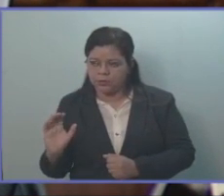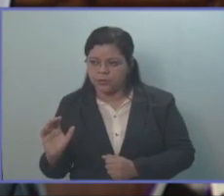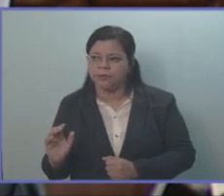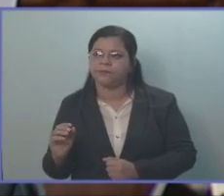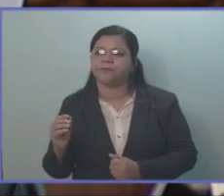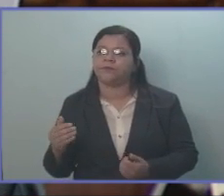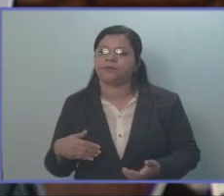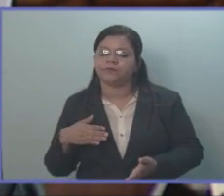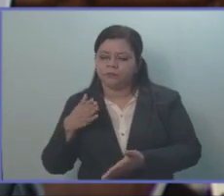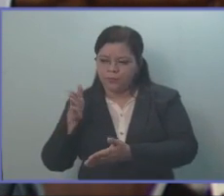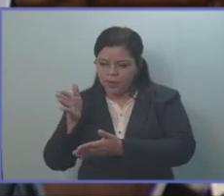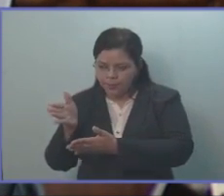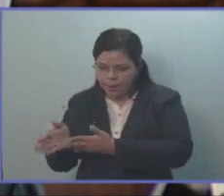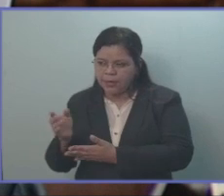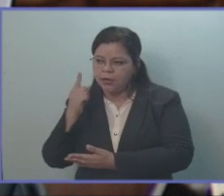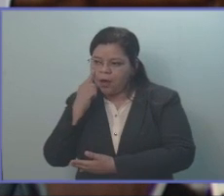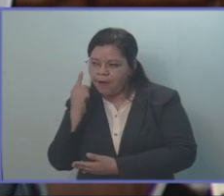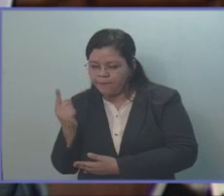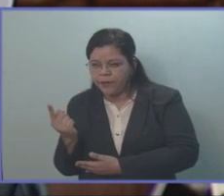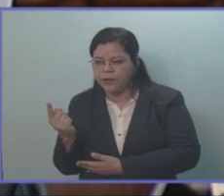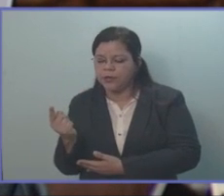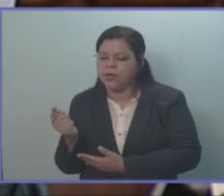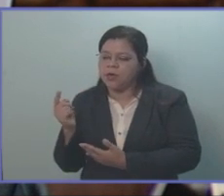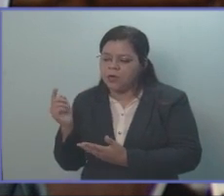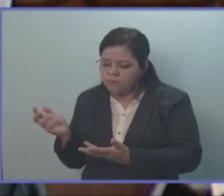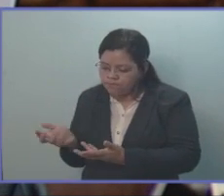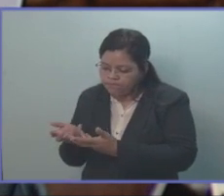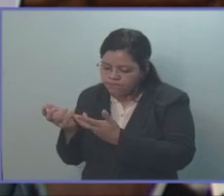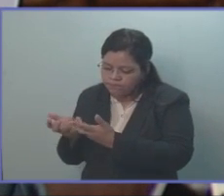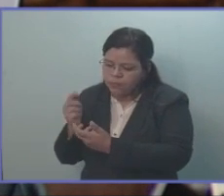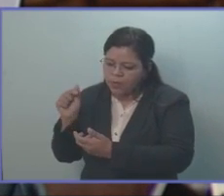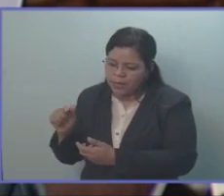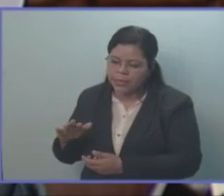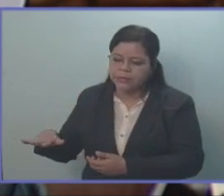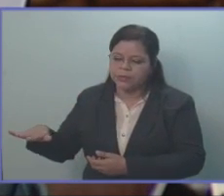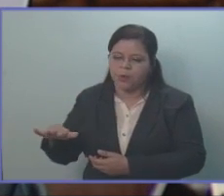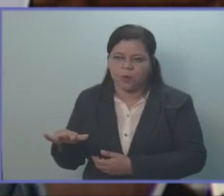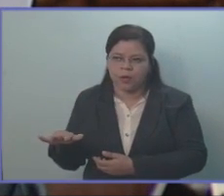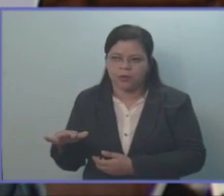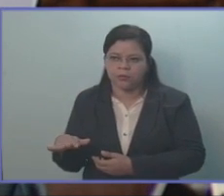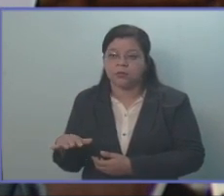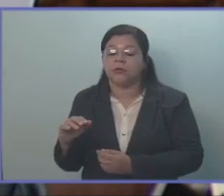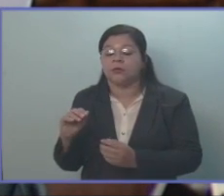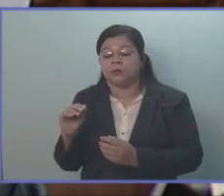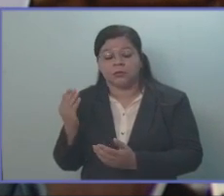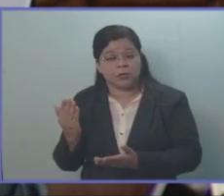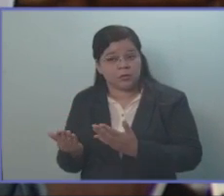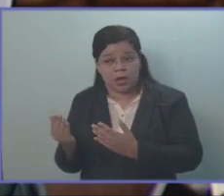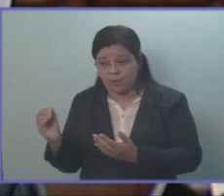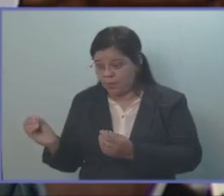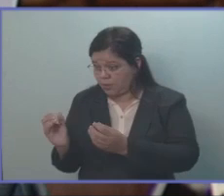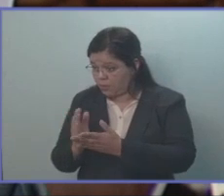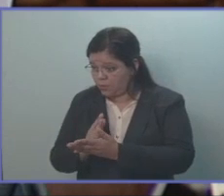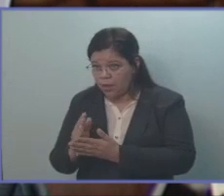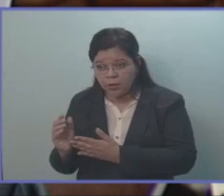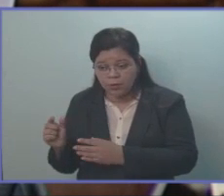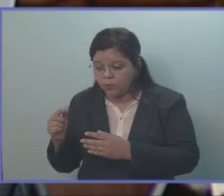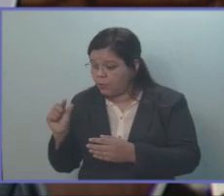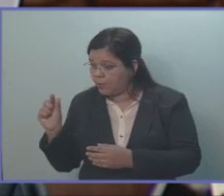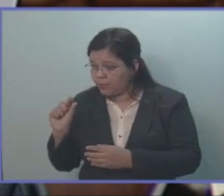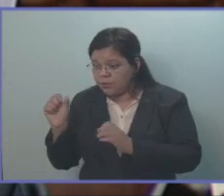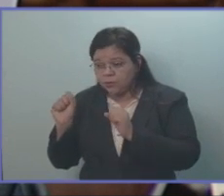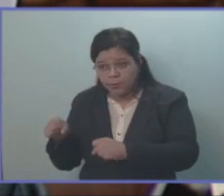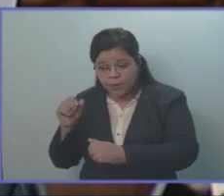estará facultado para realizar inspecciones en dichos lugares. En caso de no existir consentimiento para